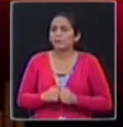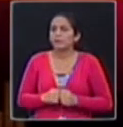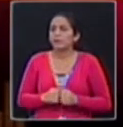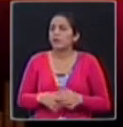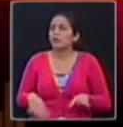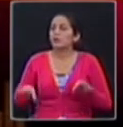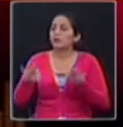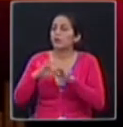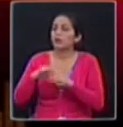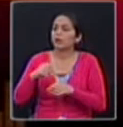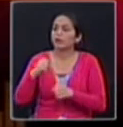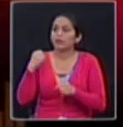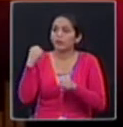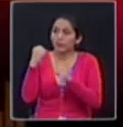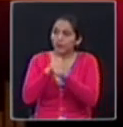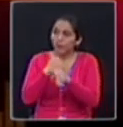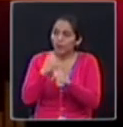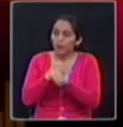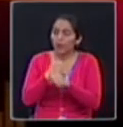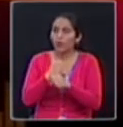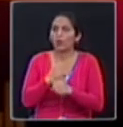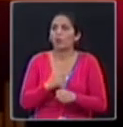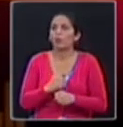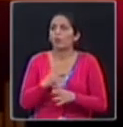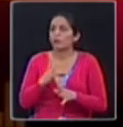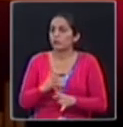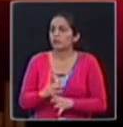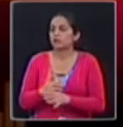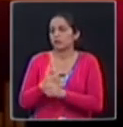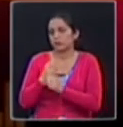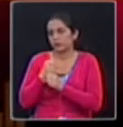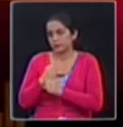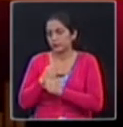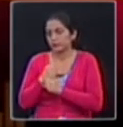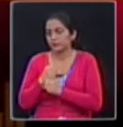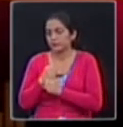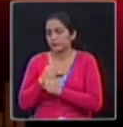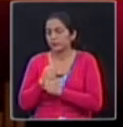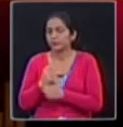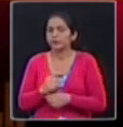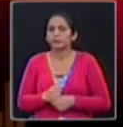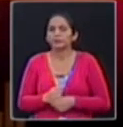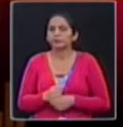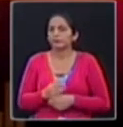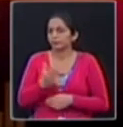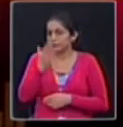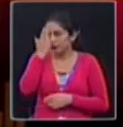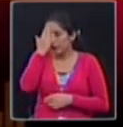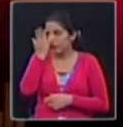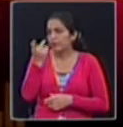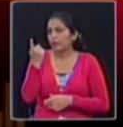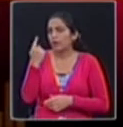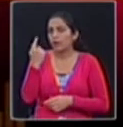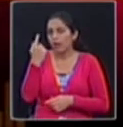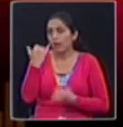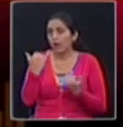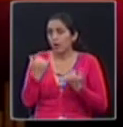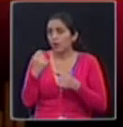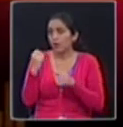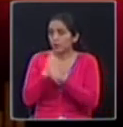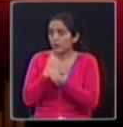laboral. Usted sabe que hoy está vigente ya el contratos por eventuales, ocasionales, o